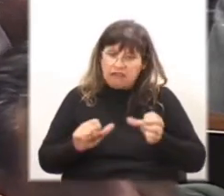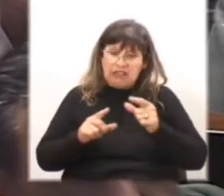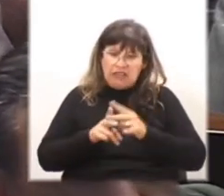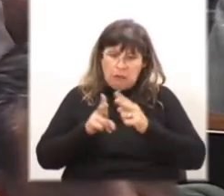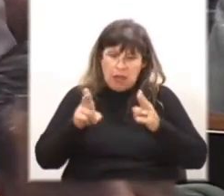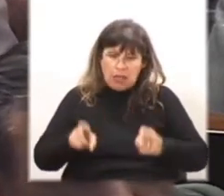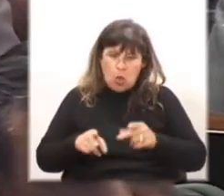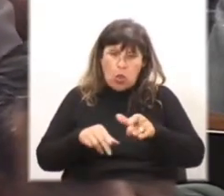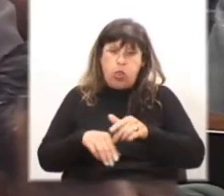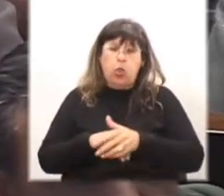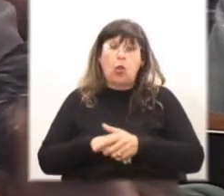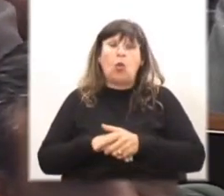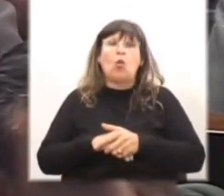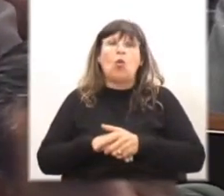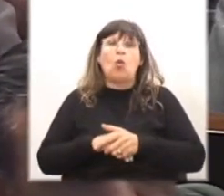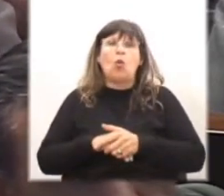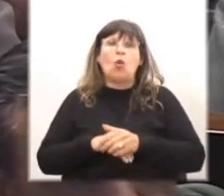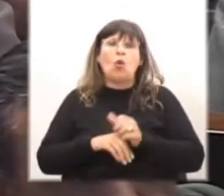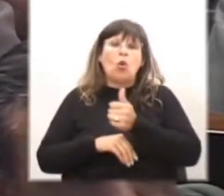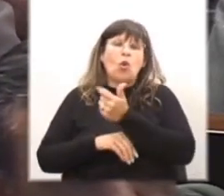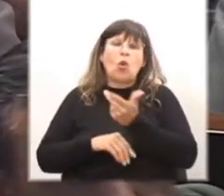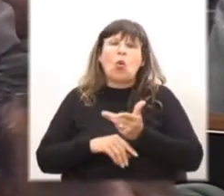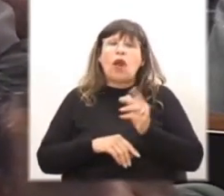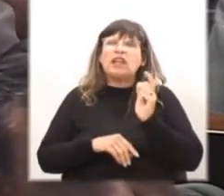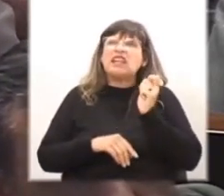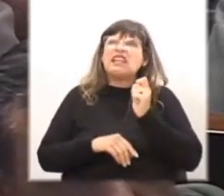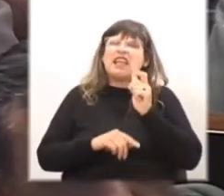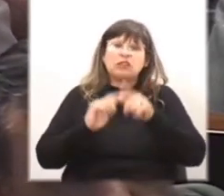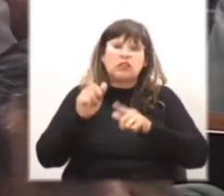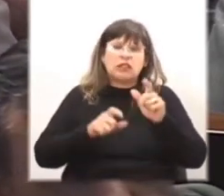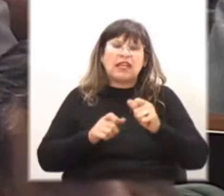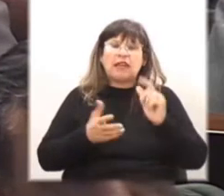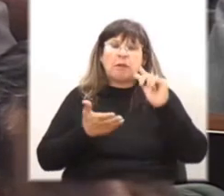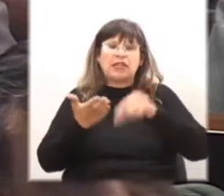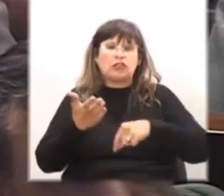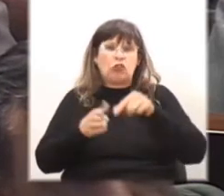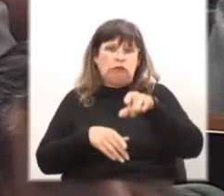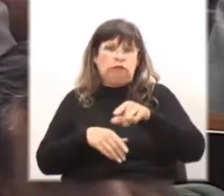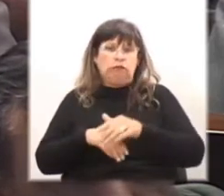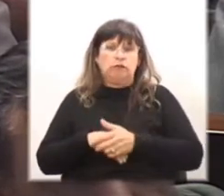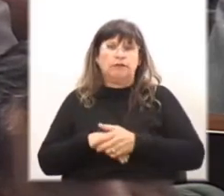periodo? ¿Cuántos y quiénes son las personas contratadas?